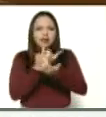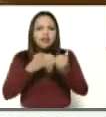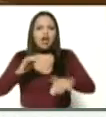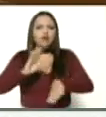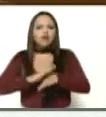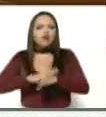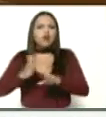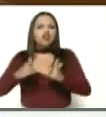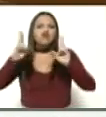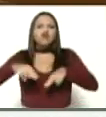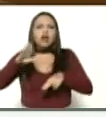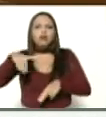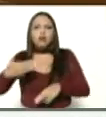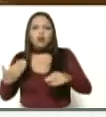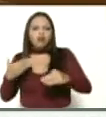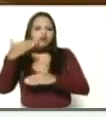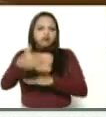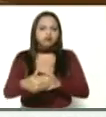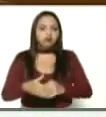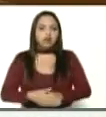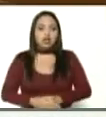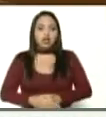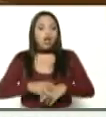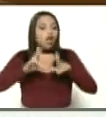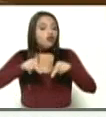nunca se pudo retroceder. Es decir,